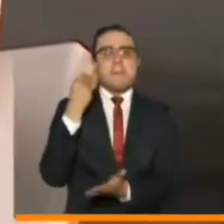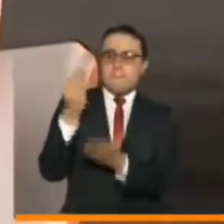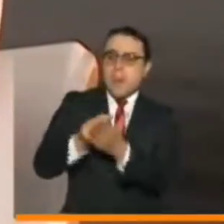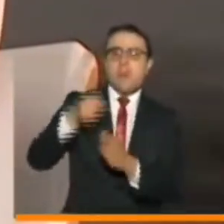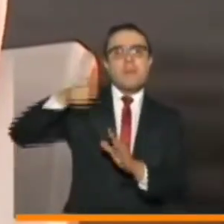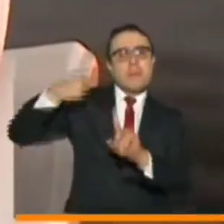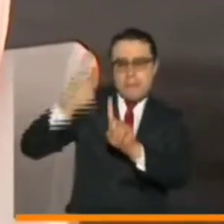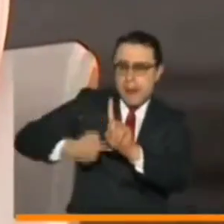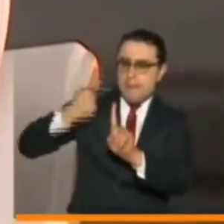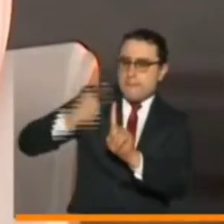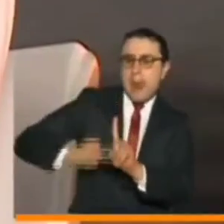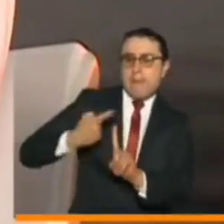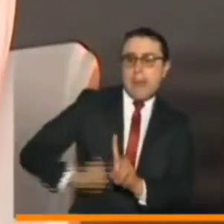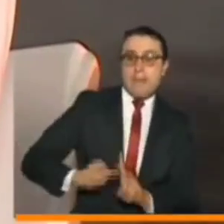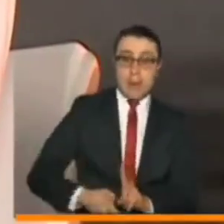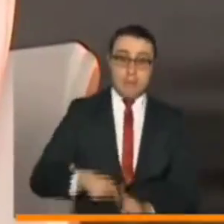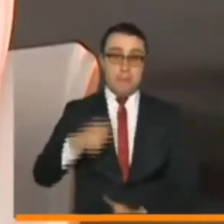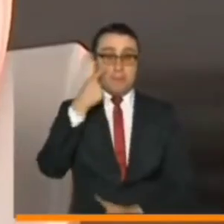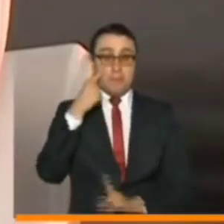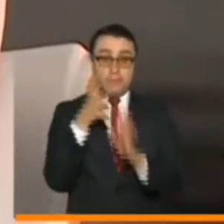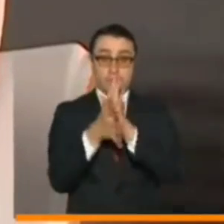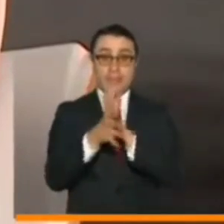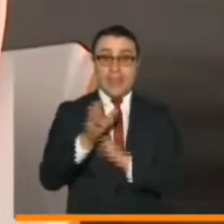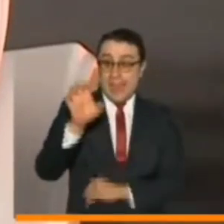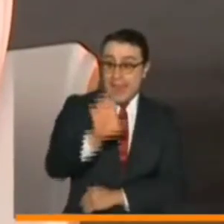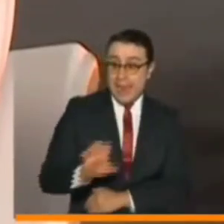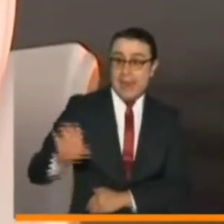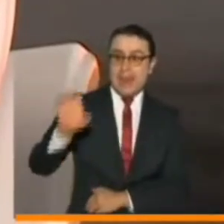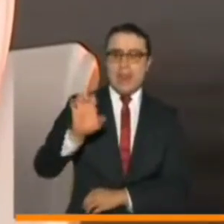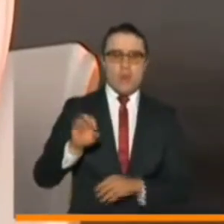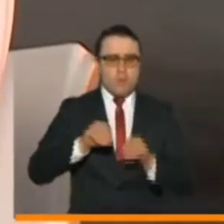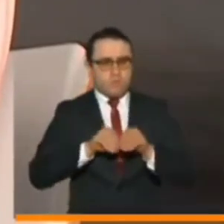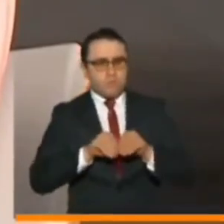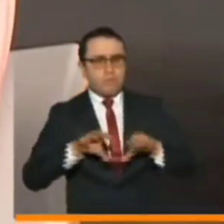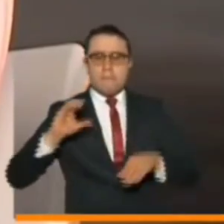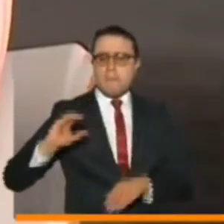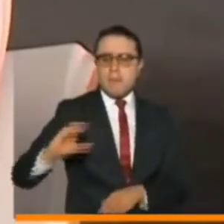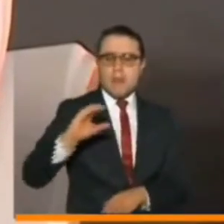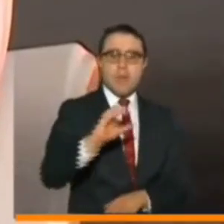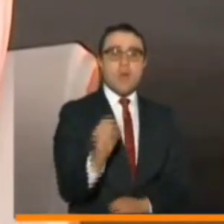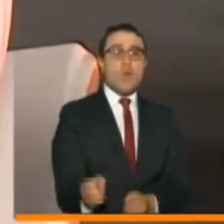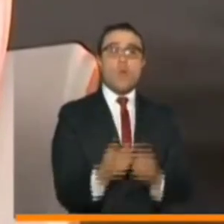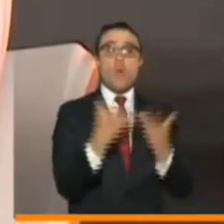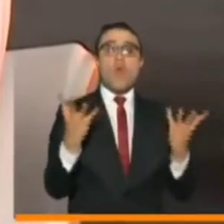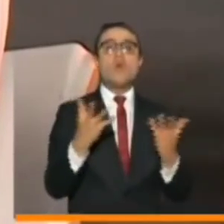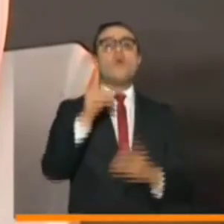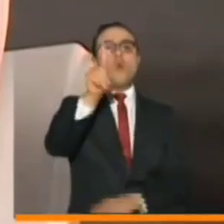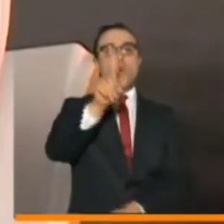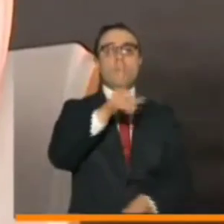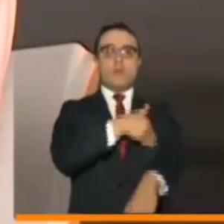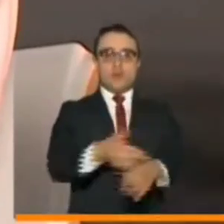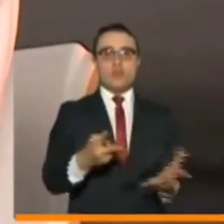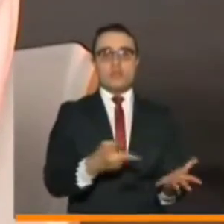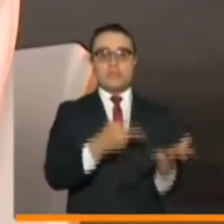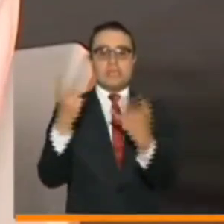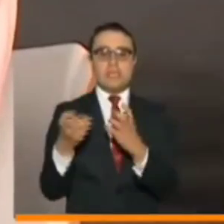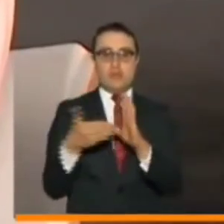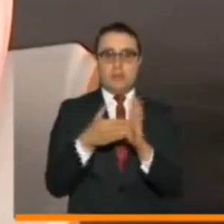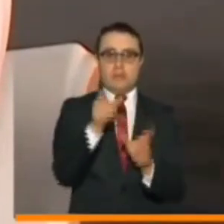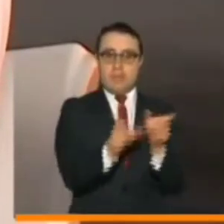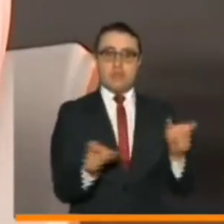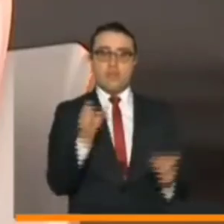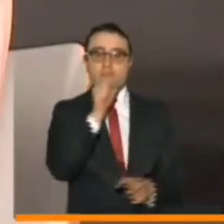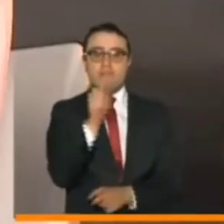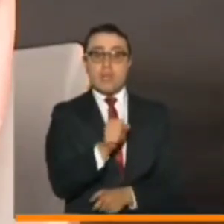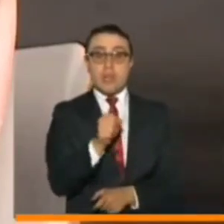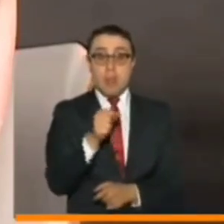mensuales. Entonces en enero llegaremos a más de 1.700.000 adultos mayores con una cuantía de 80